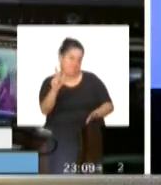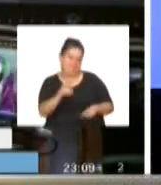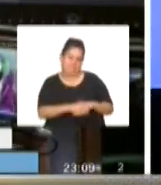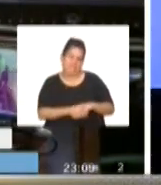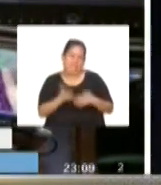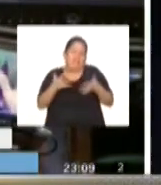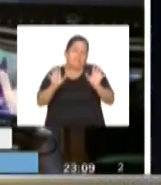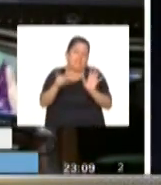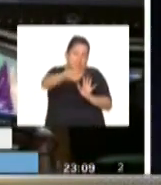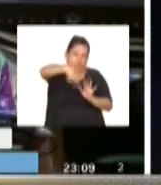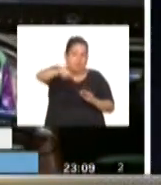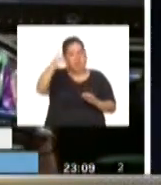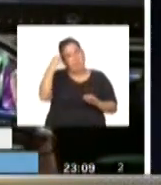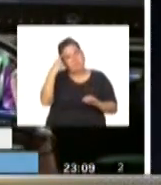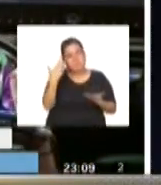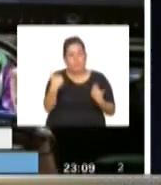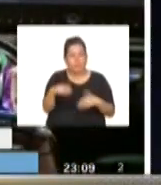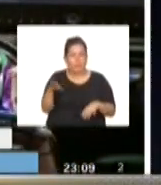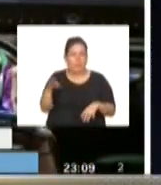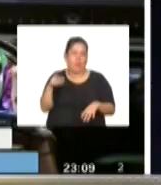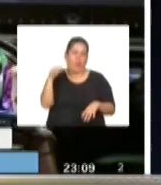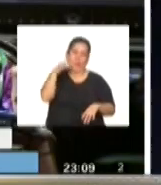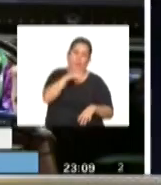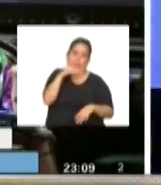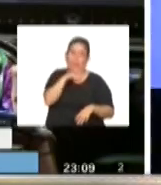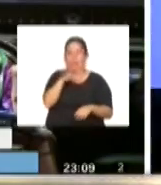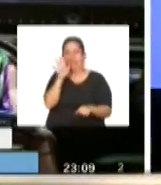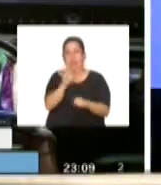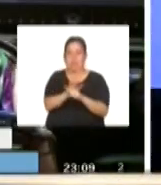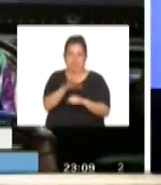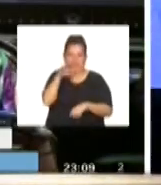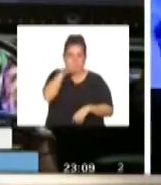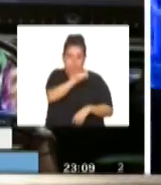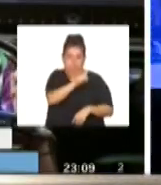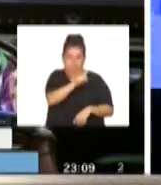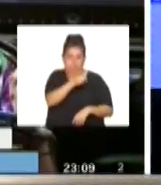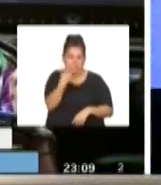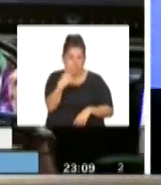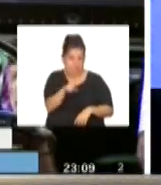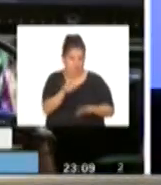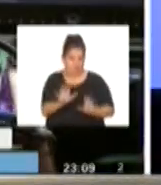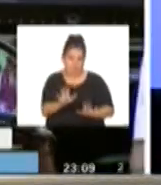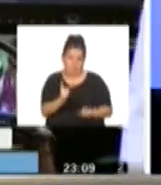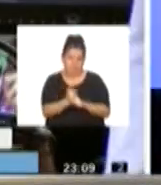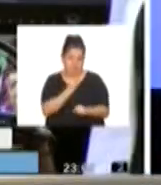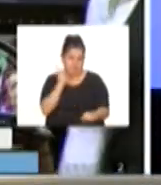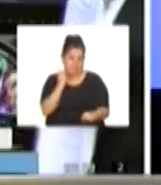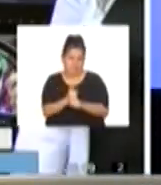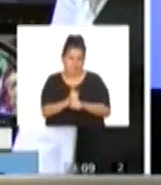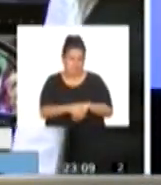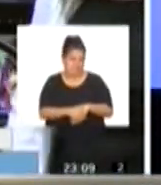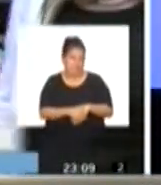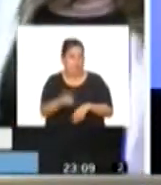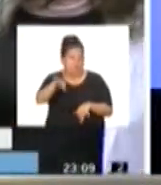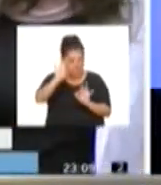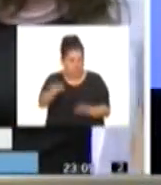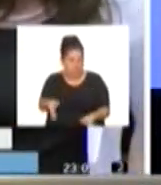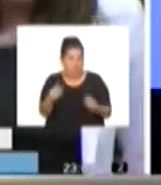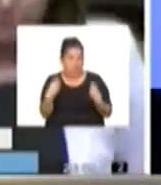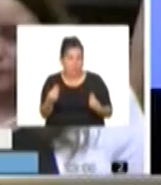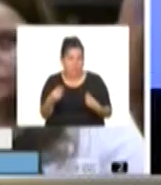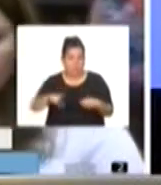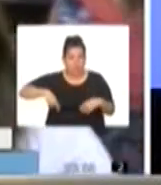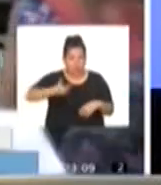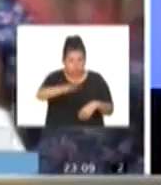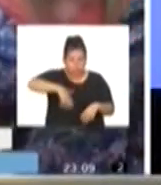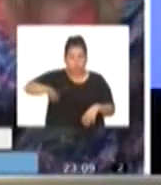la doctora. Porque le dejan todo el espacio opositor a la doctora. ¿Y con quién se va a liar la doctora? ¿Se va a